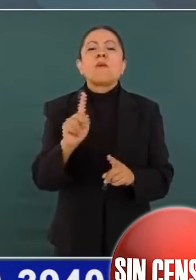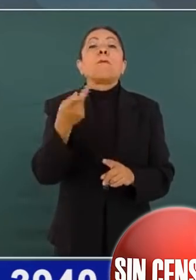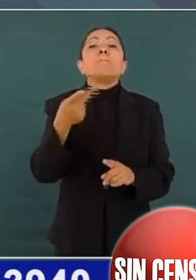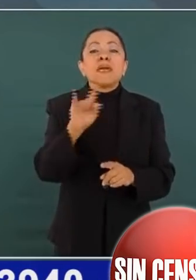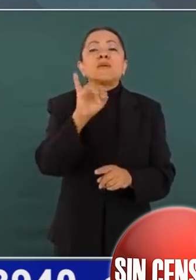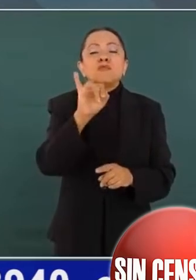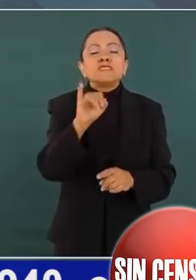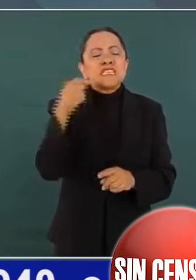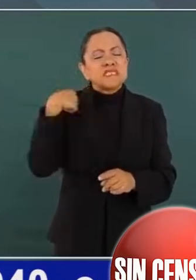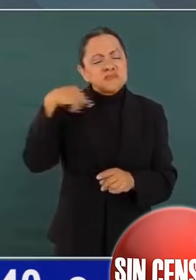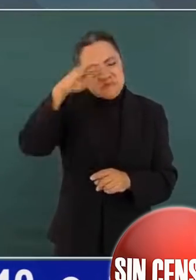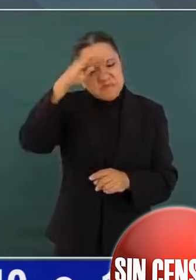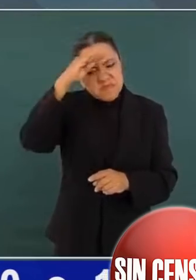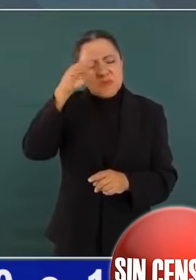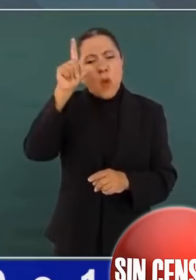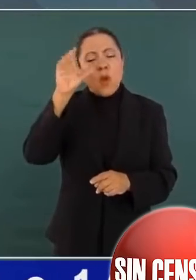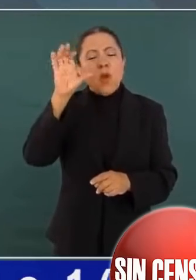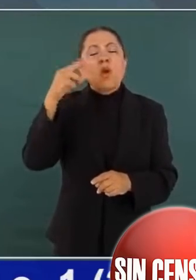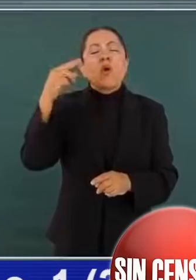Y hay mujeres